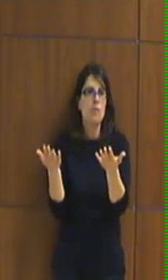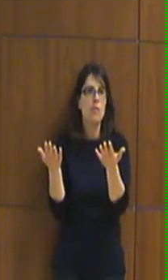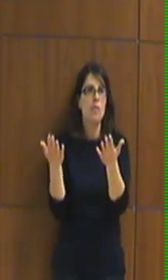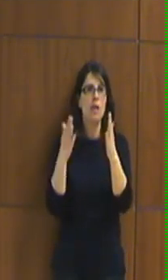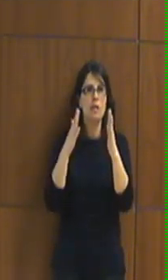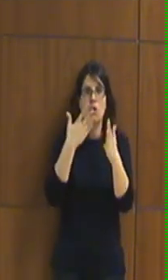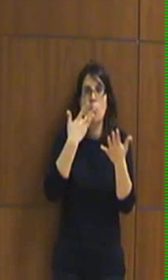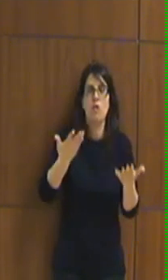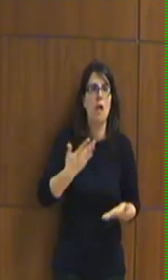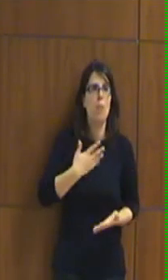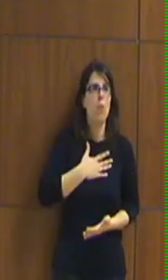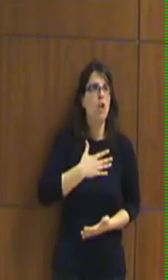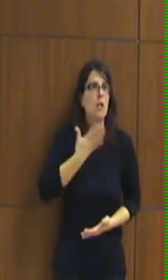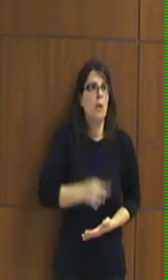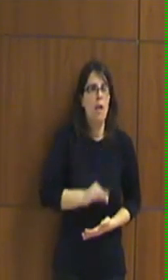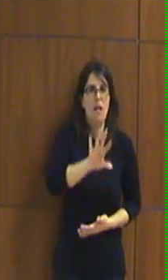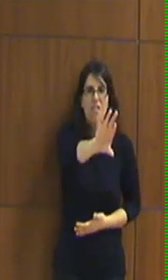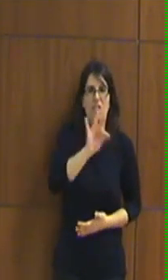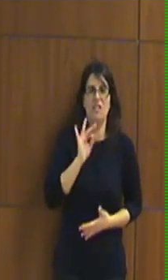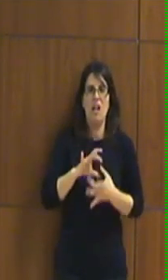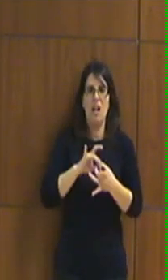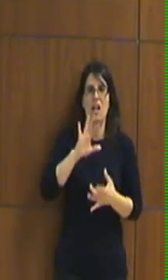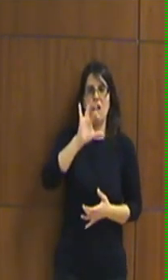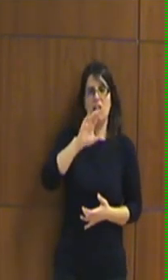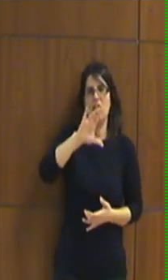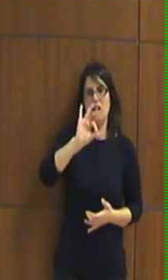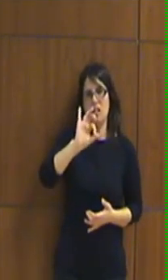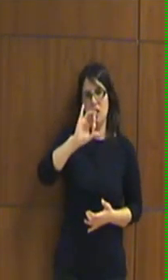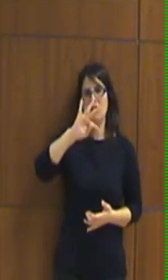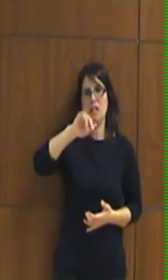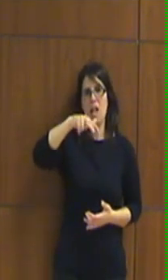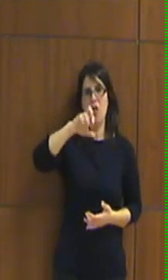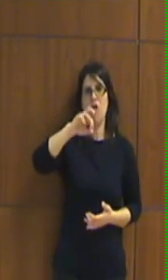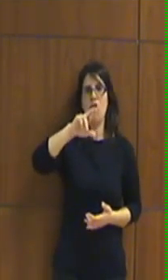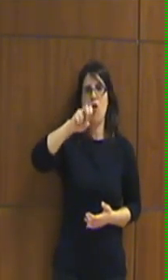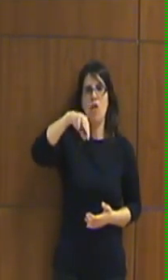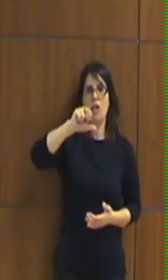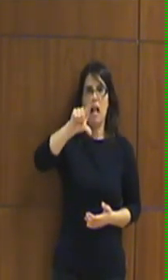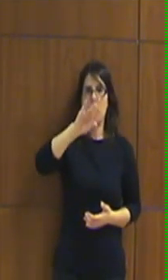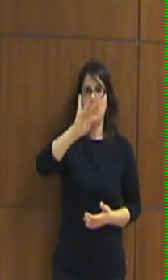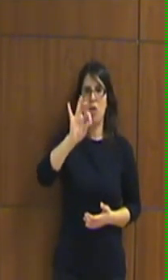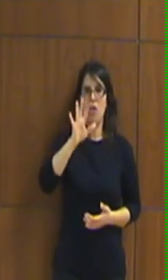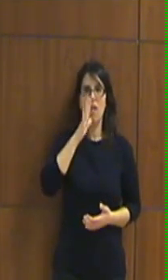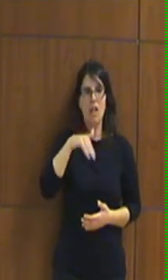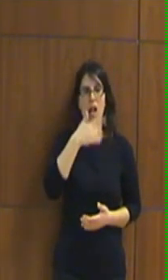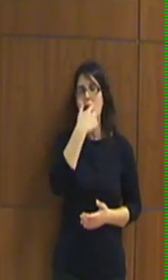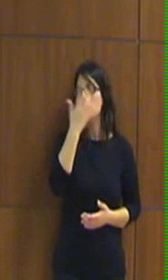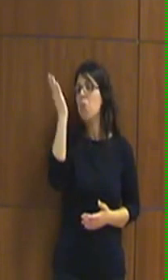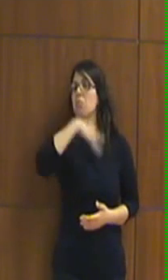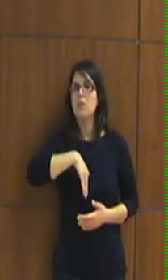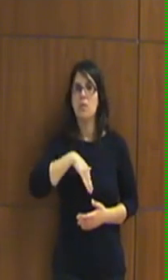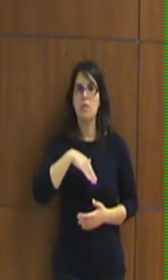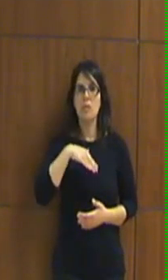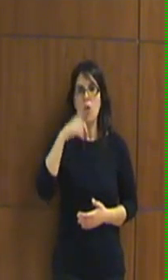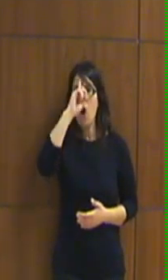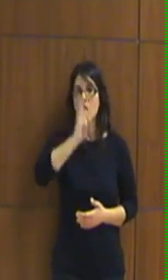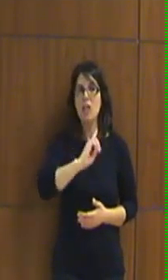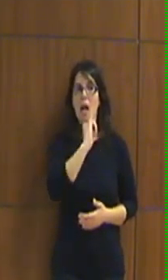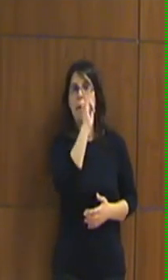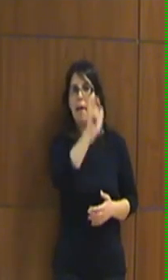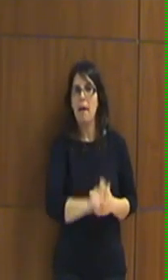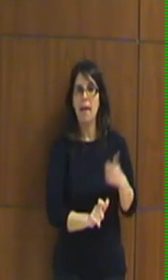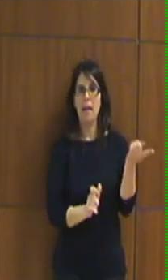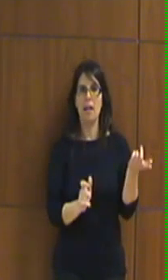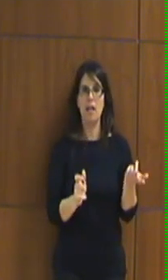posibilidad de fichar a Cristiano Ronaldo, que están sin jugar, pero no son conscientes de que existen, ¿no? Están ahí, ¿no?